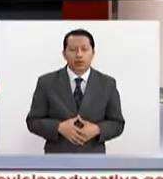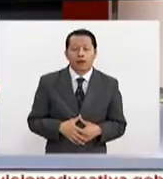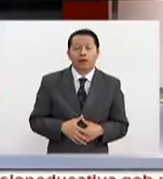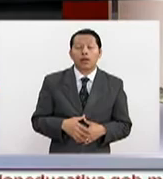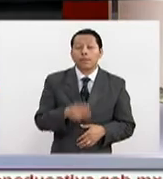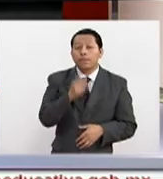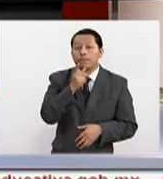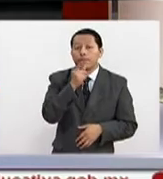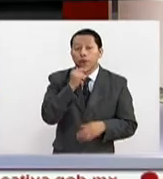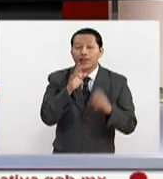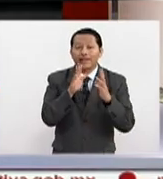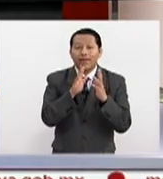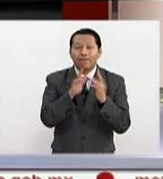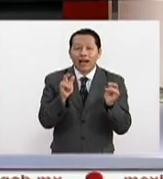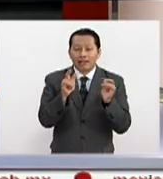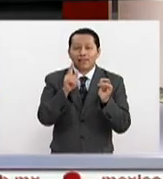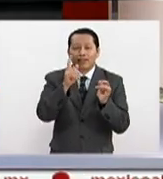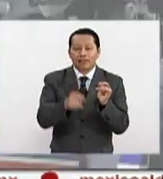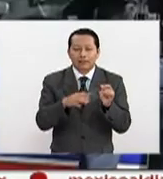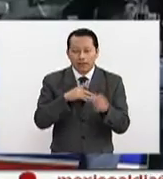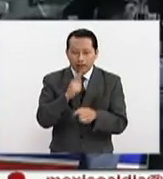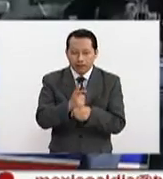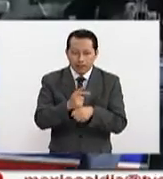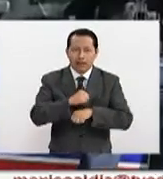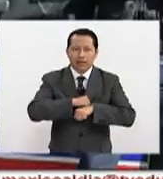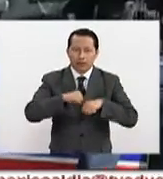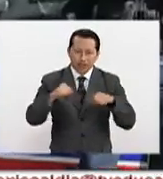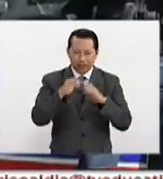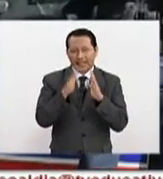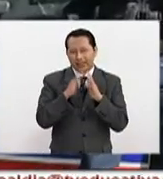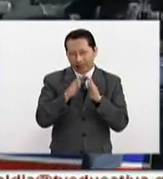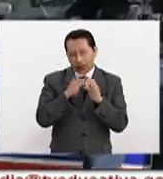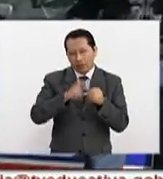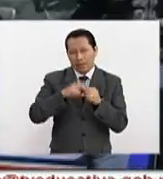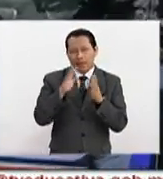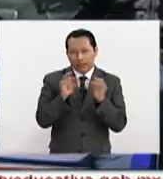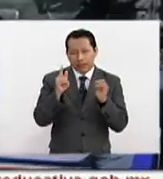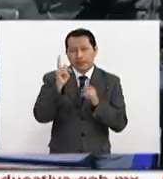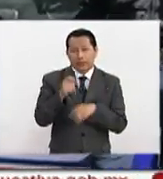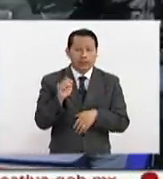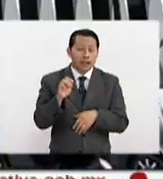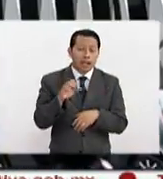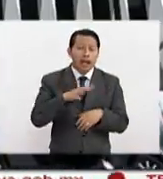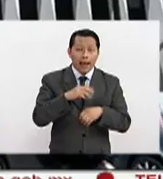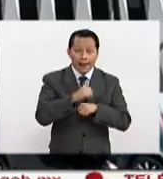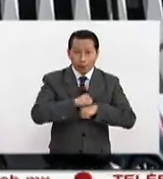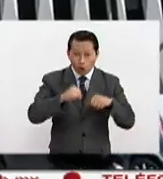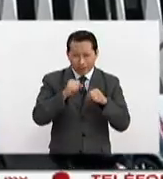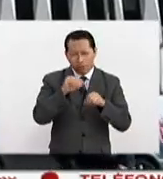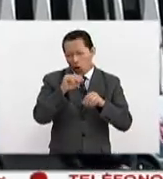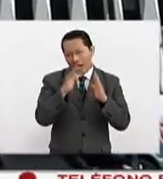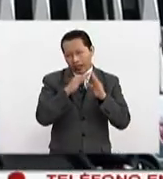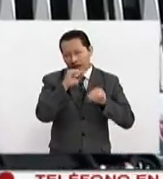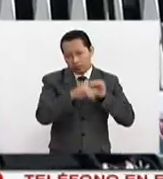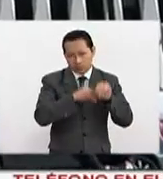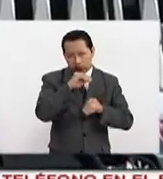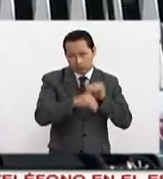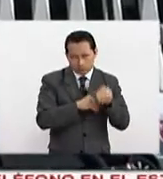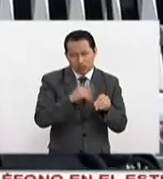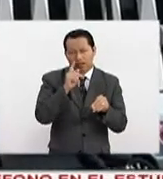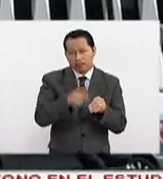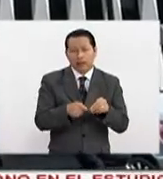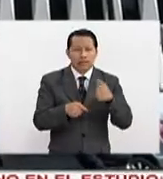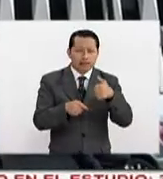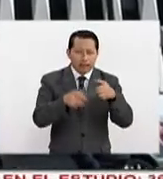Agentes de la policía de Francia desactivaron un explosivo casero en París. De acuerdo con información, el explosivo realizado de forma casera estaba elaborado con